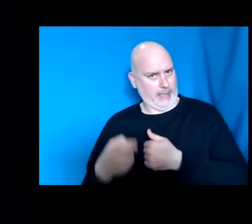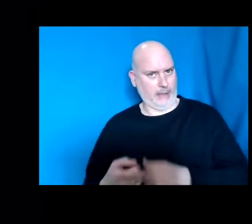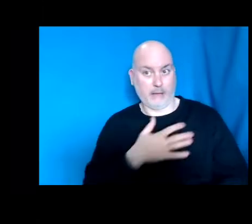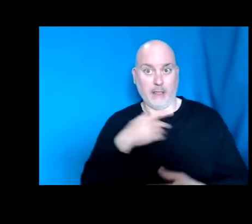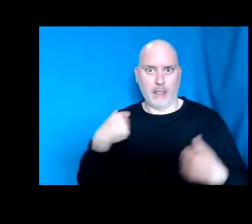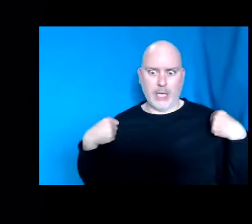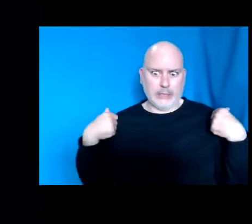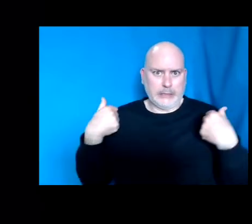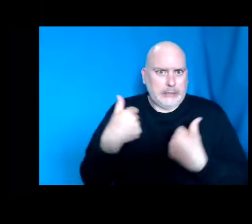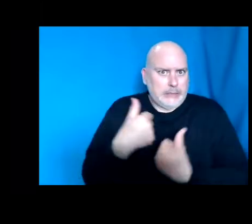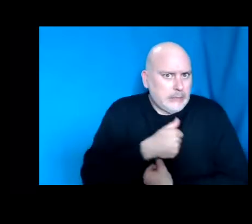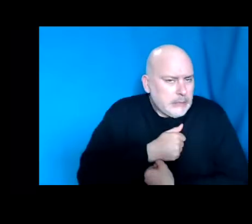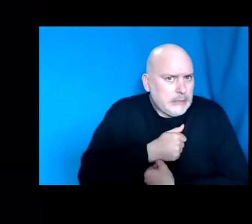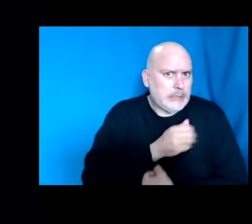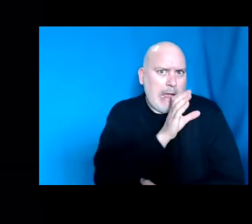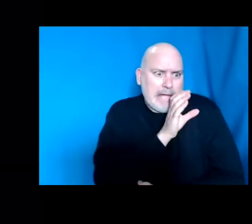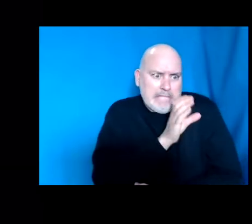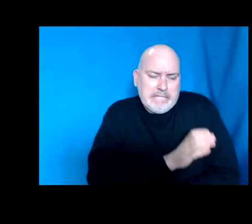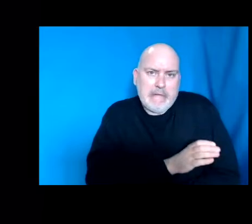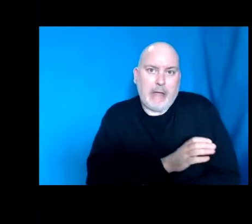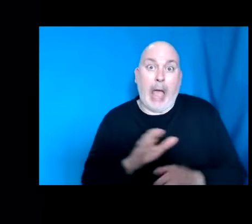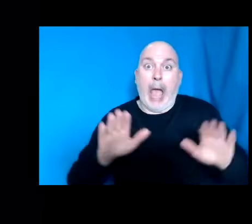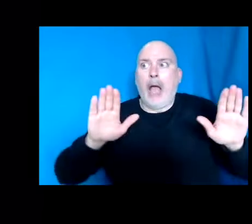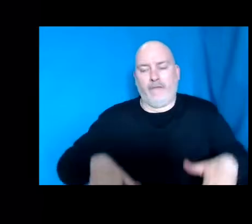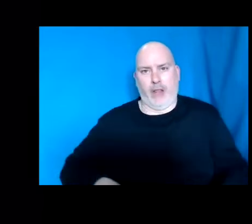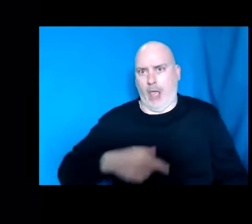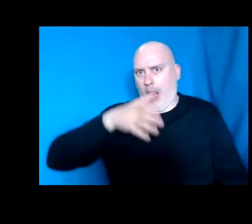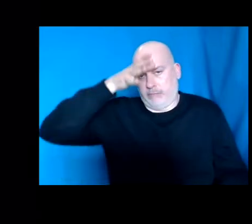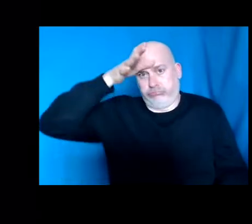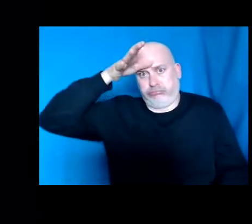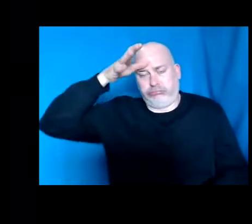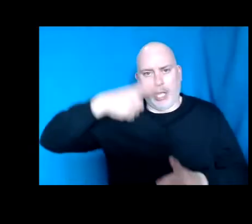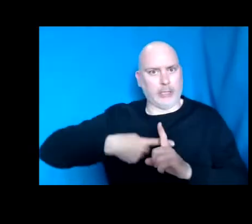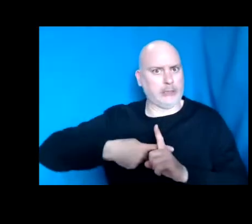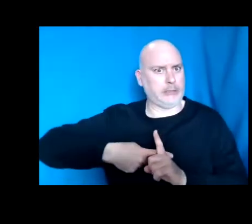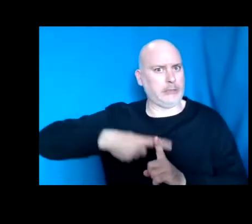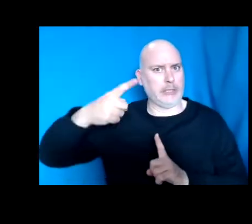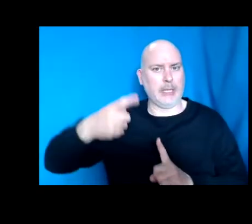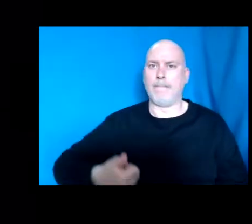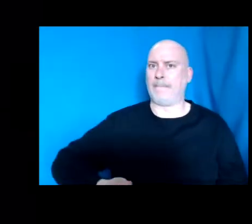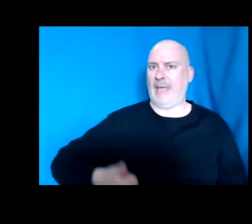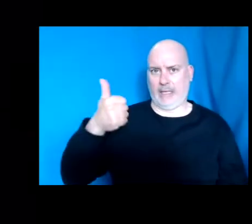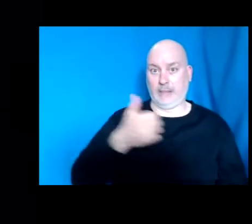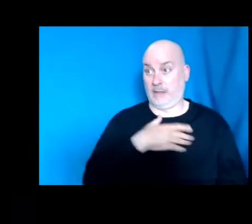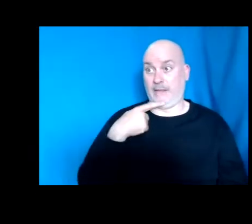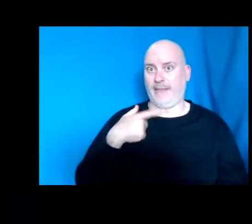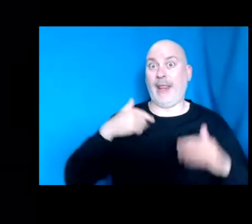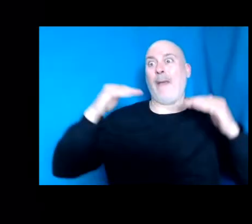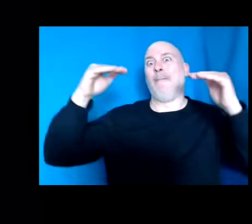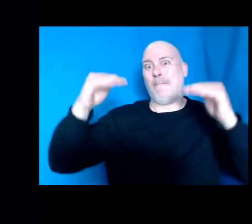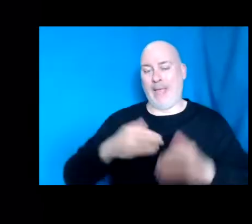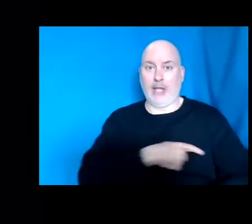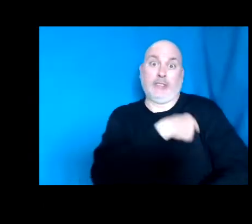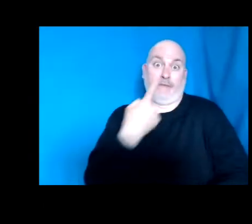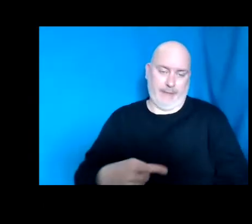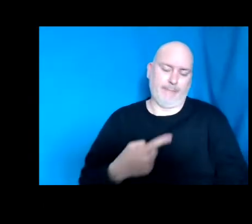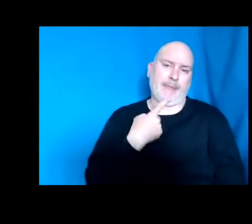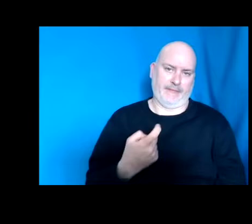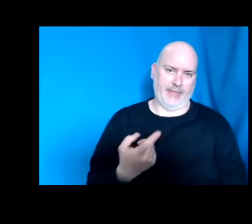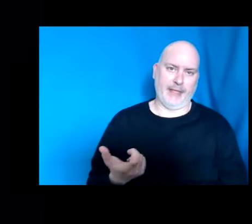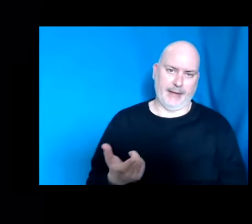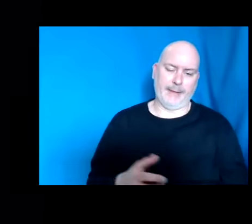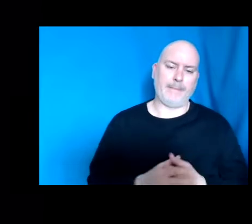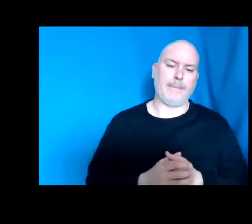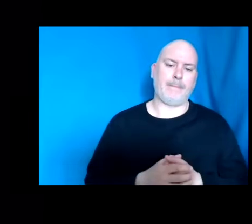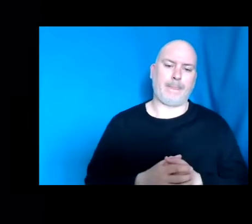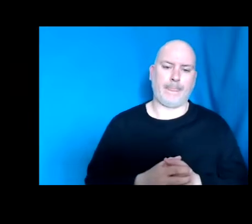abrigado esté, más temperatura va a tener y más difícil va a ser que baje la fiebre. Como el